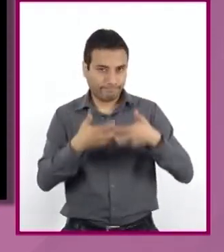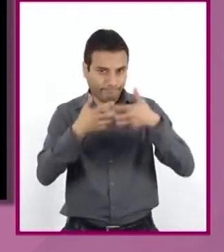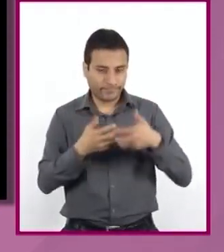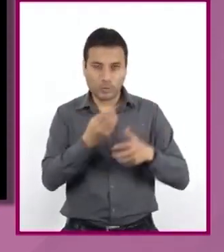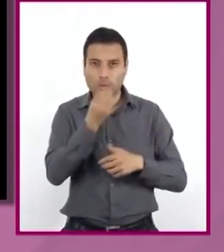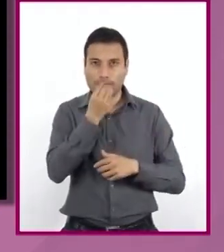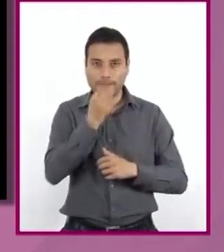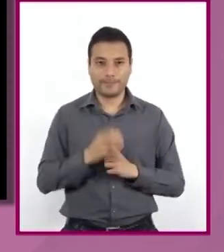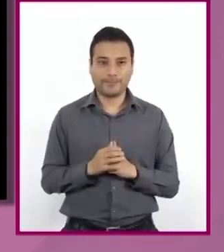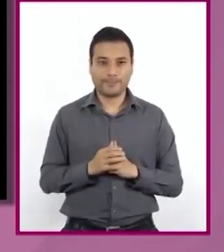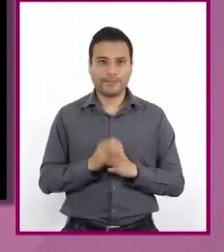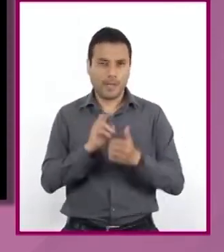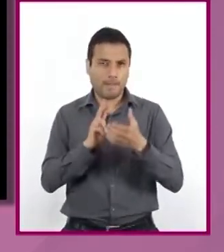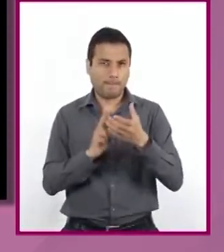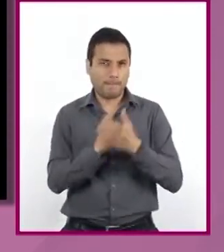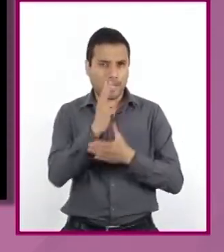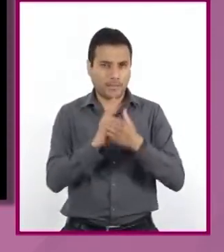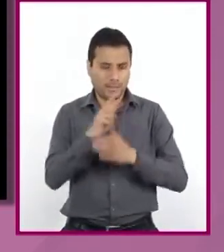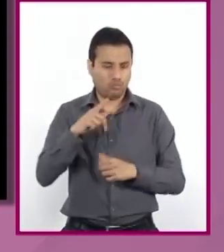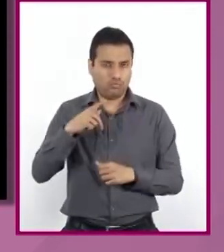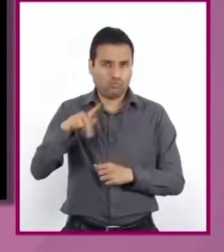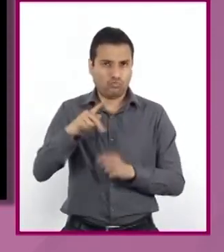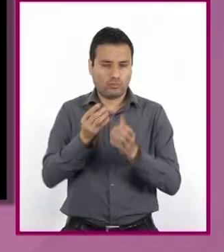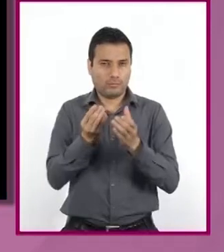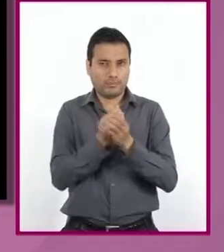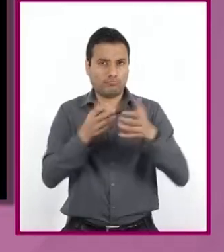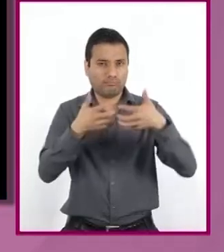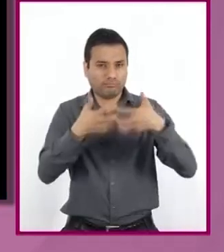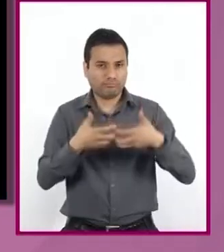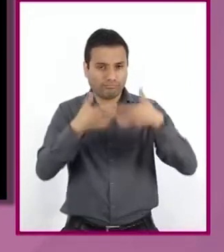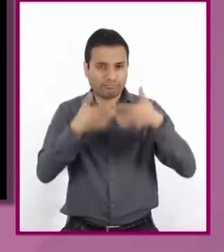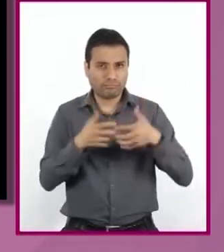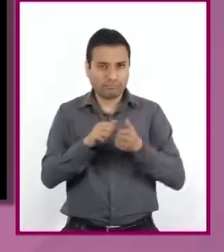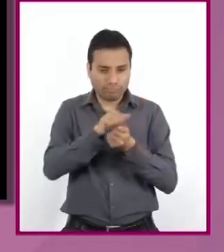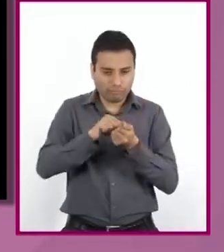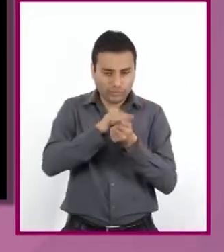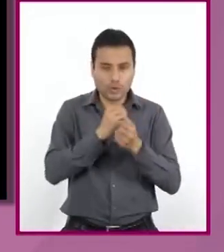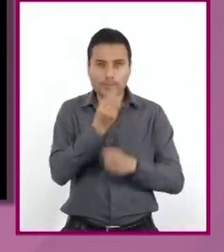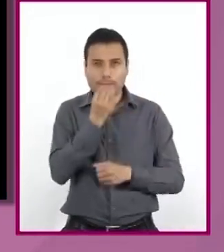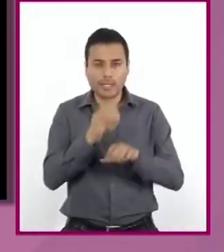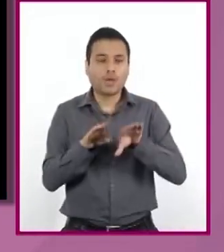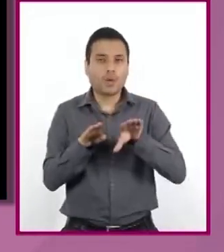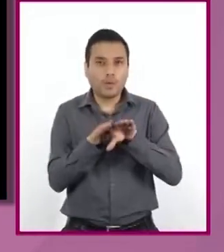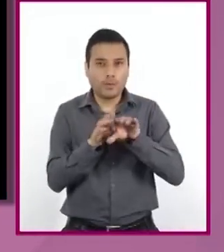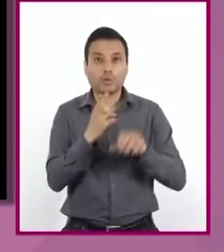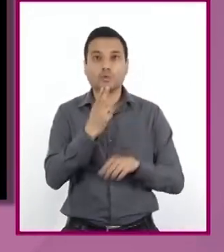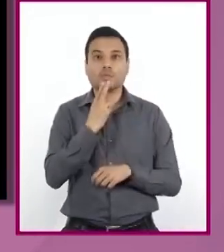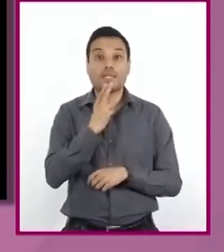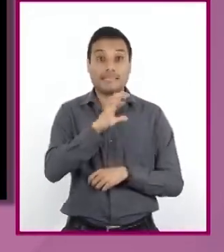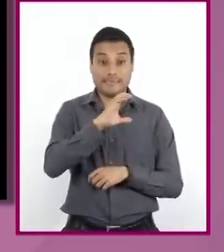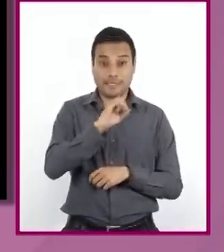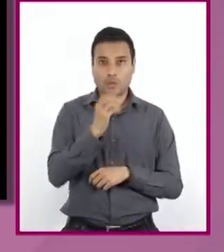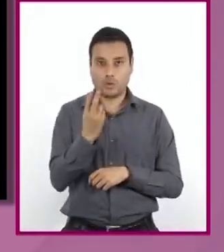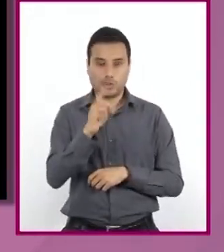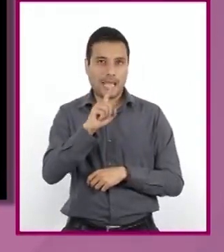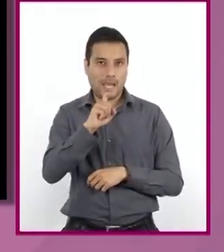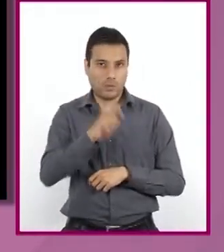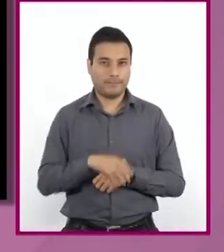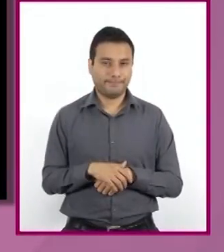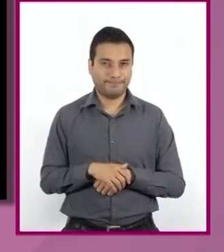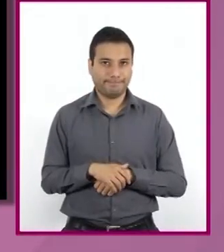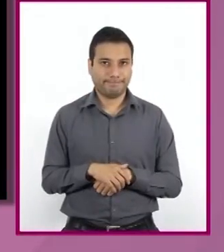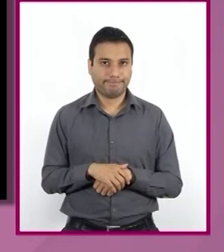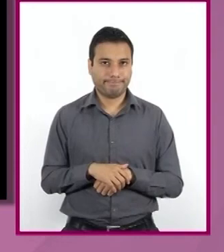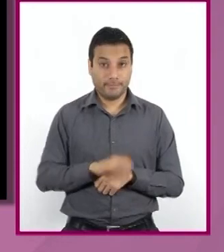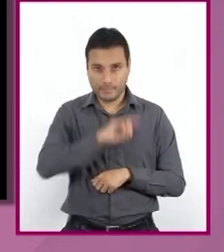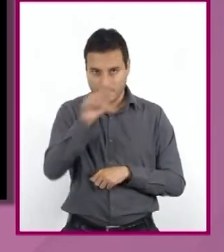Las plantas llevan a cabo la fotosíntesis utilizando el dióxido de carbono y el agua para formar glucosa. Como